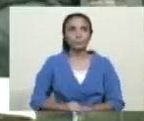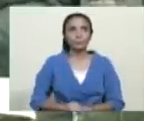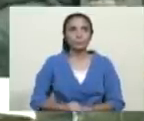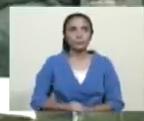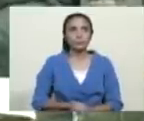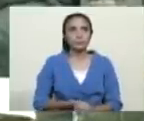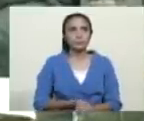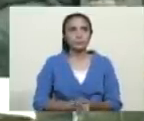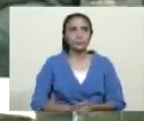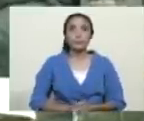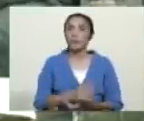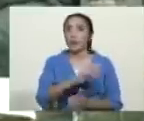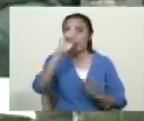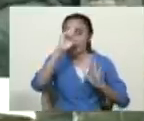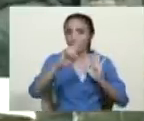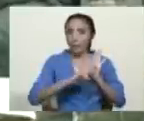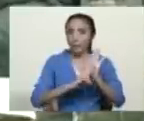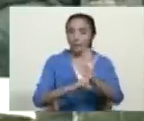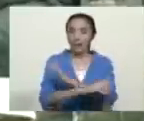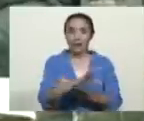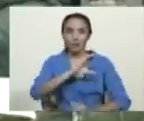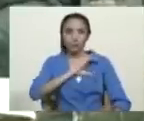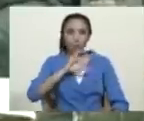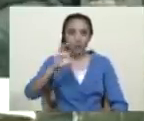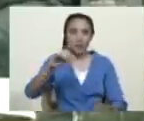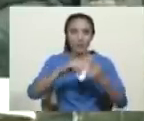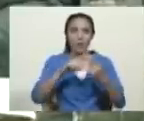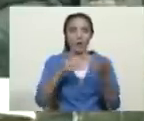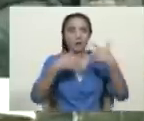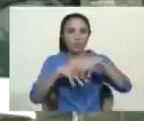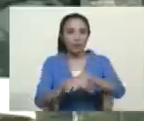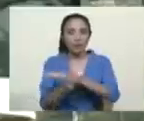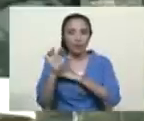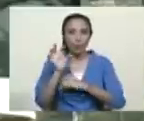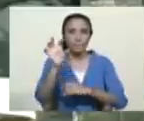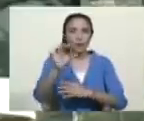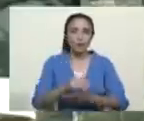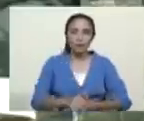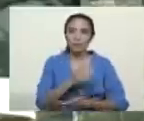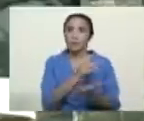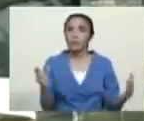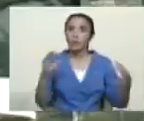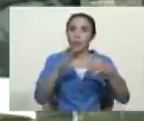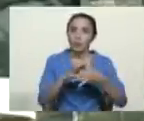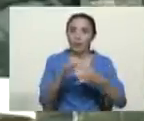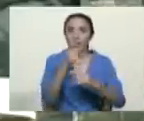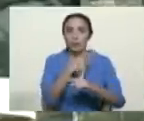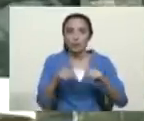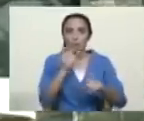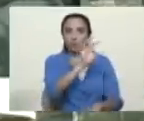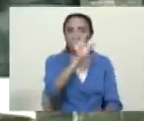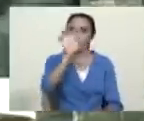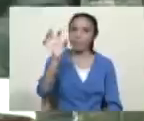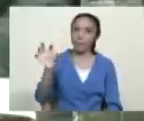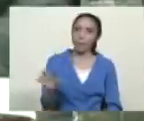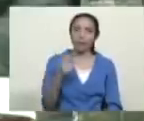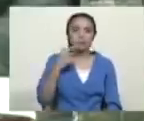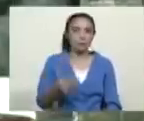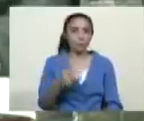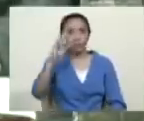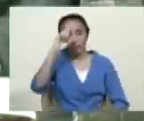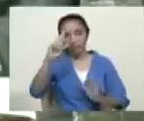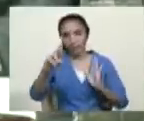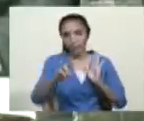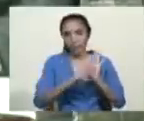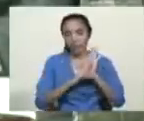siguiente: hay que respetar la soberanía, la integridad territorial y la unidad nacional de los estados. Esto debe respetarse